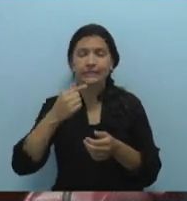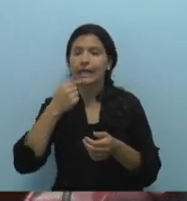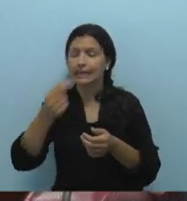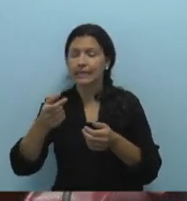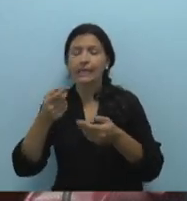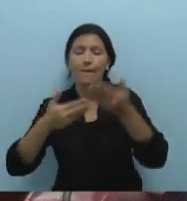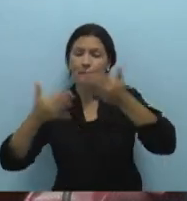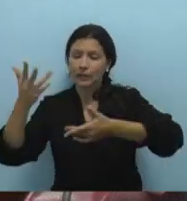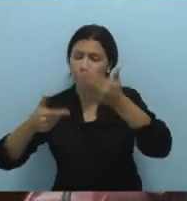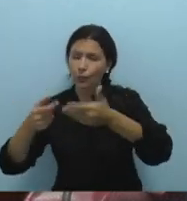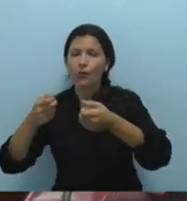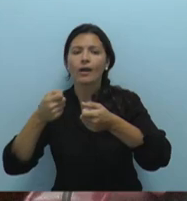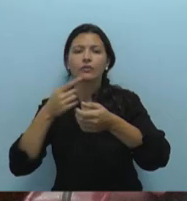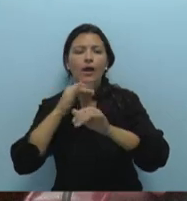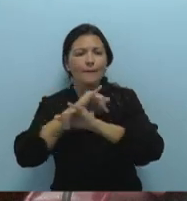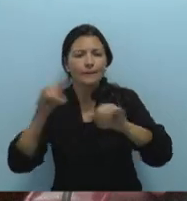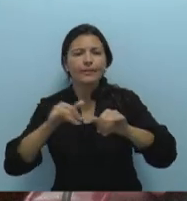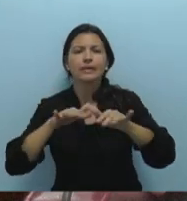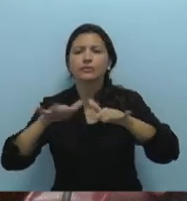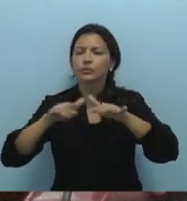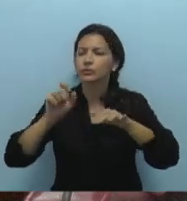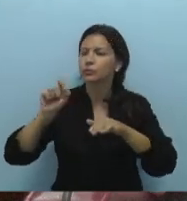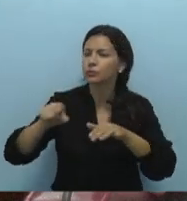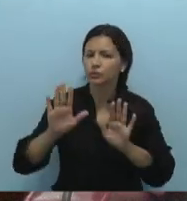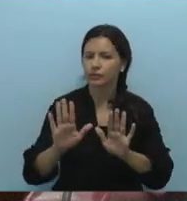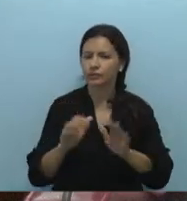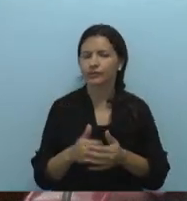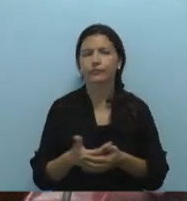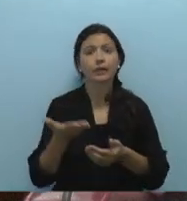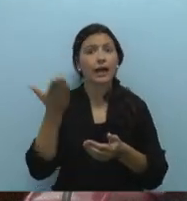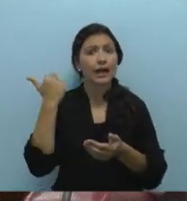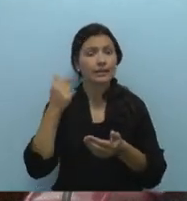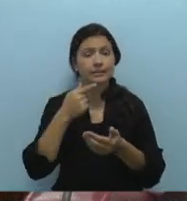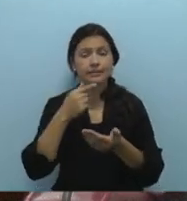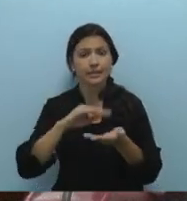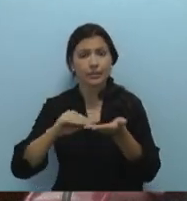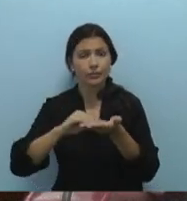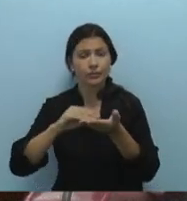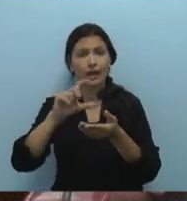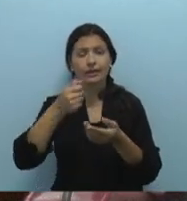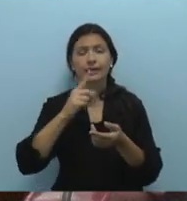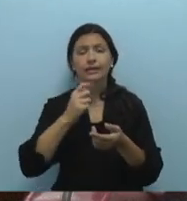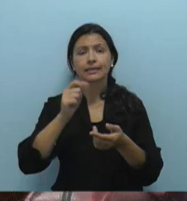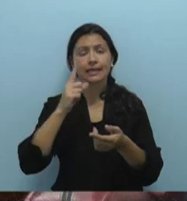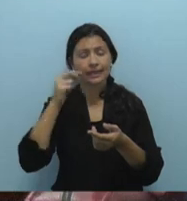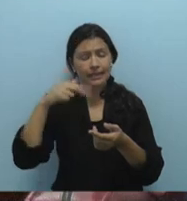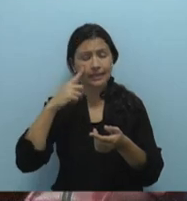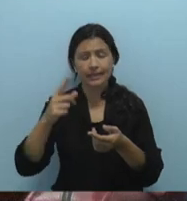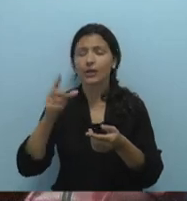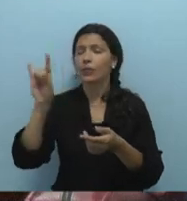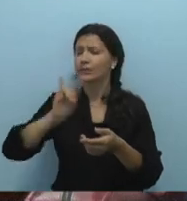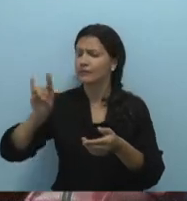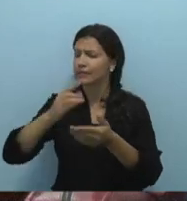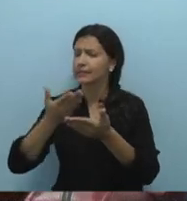ese presupuesto universitario. Lo dijo antes Leonela, las universidades nacionales están controladas por la Auditoría General de la